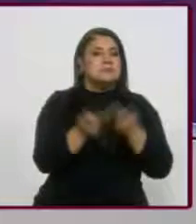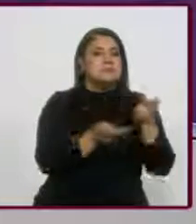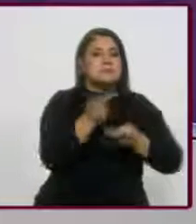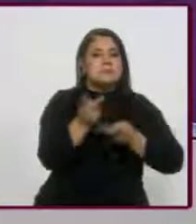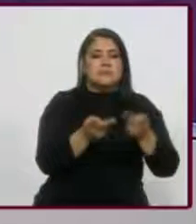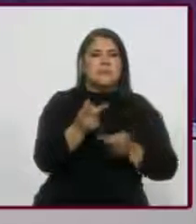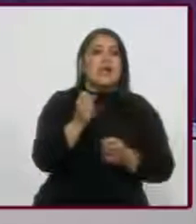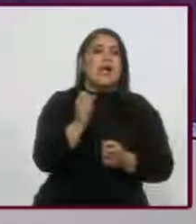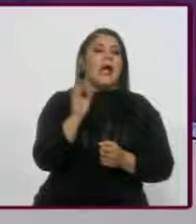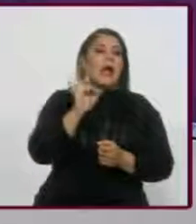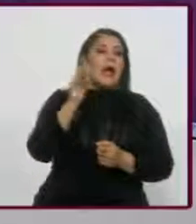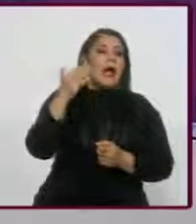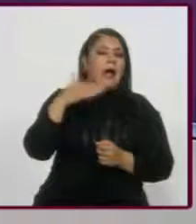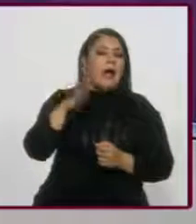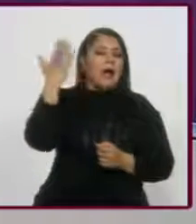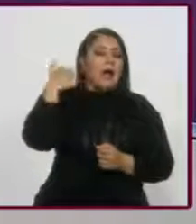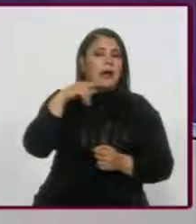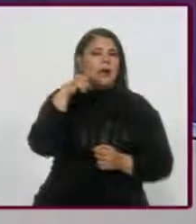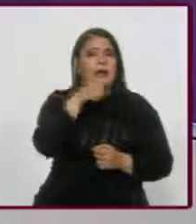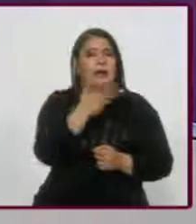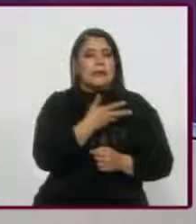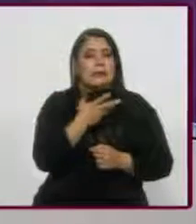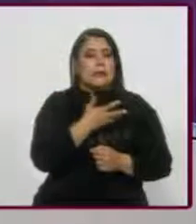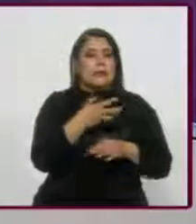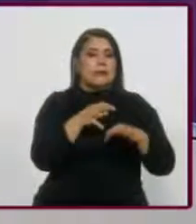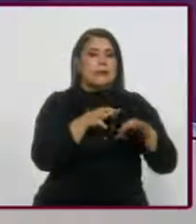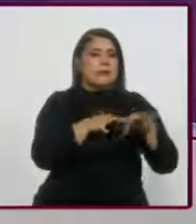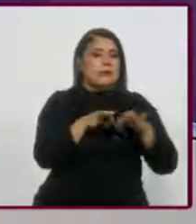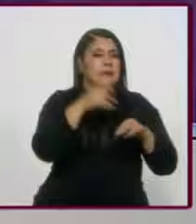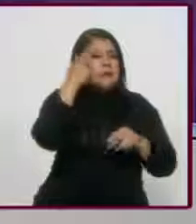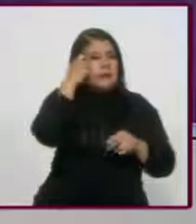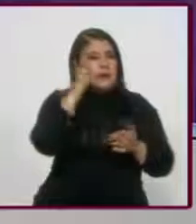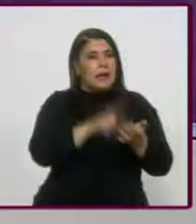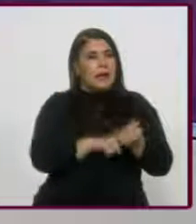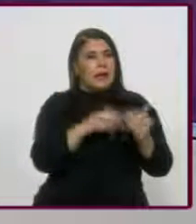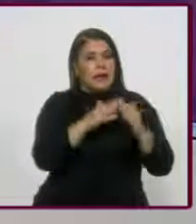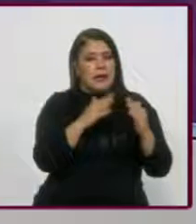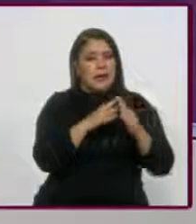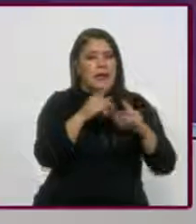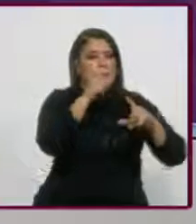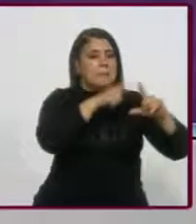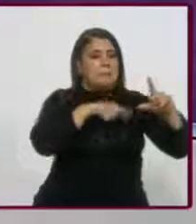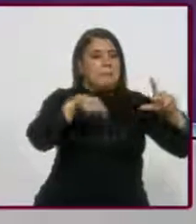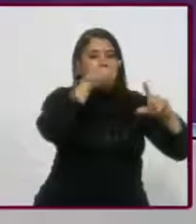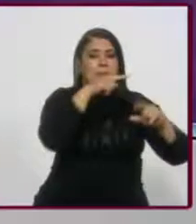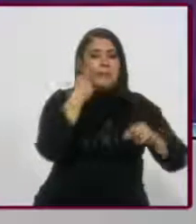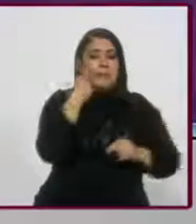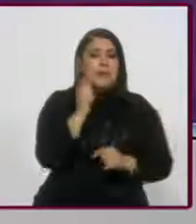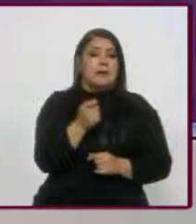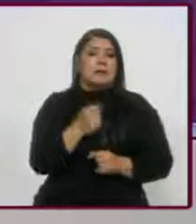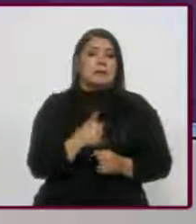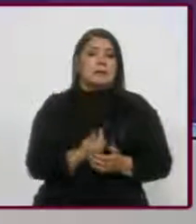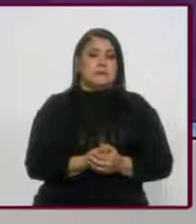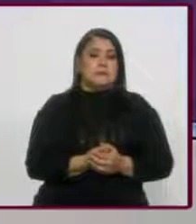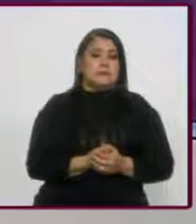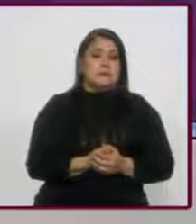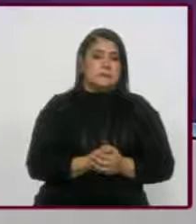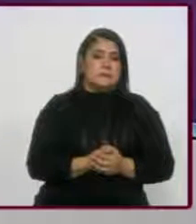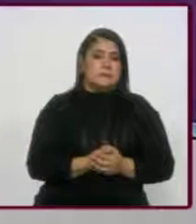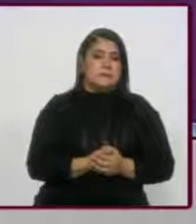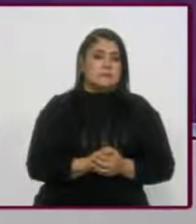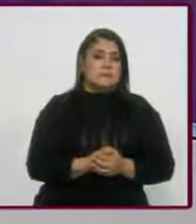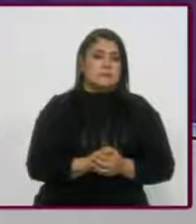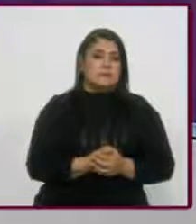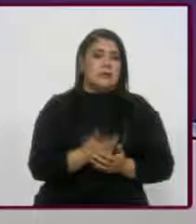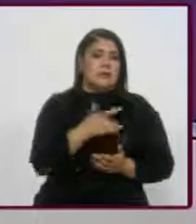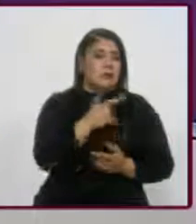preguntamos si alguna vez usted ha tenido trabajo doméstico en su hogar. Me parece que esto habla de